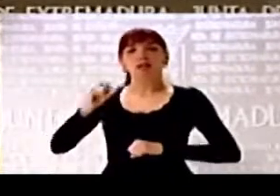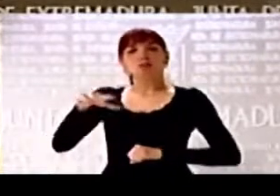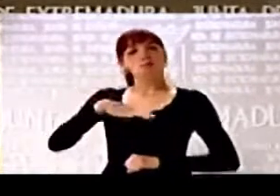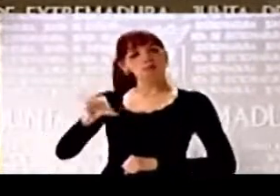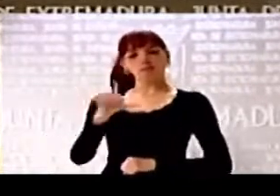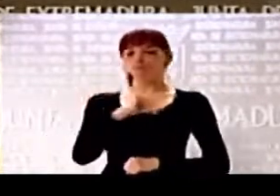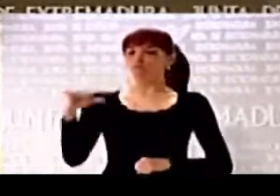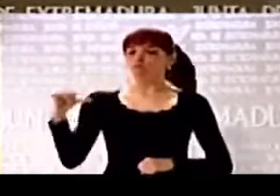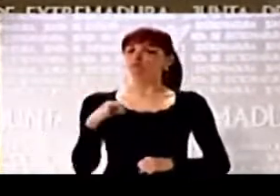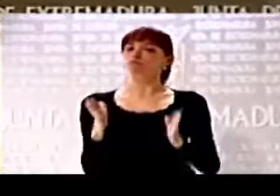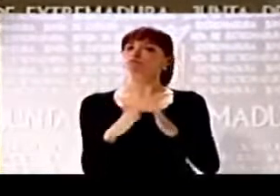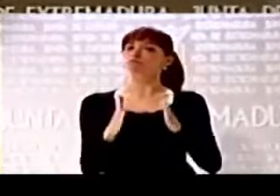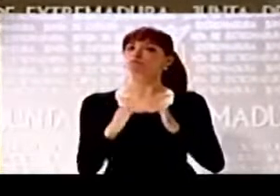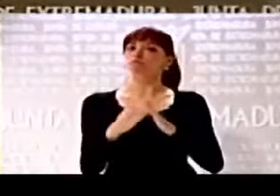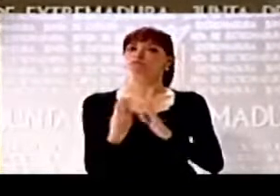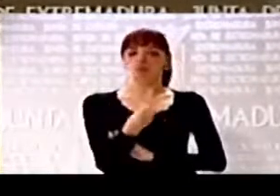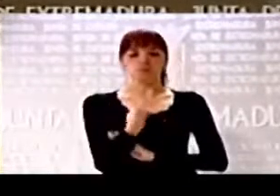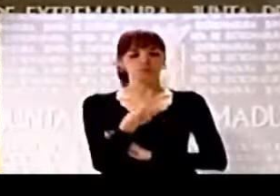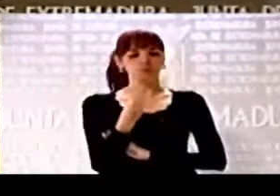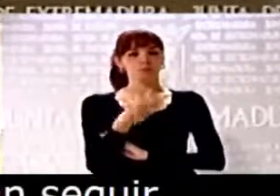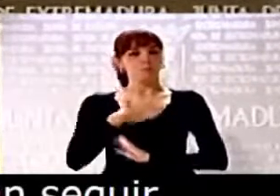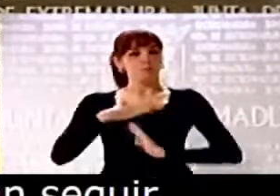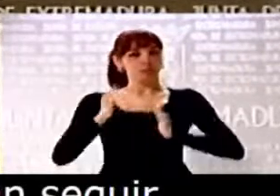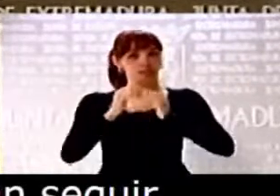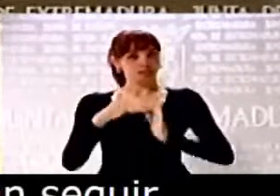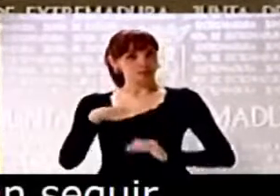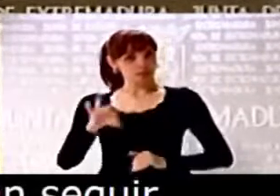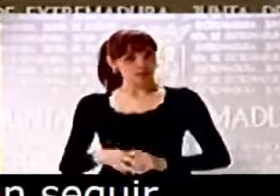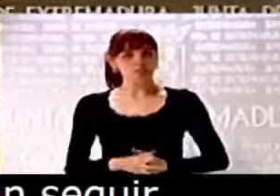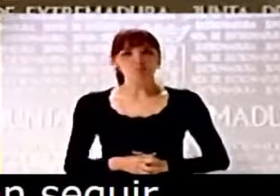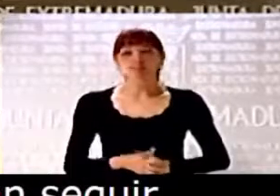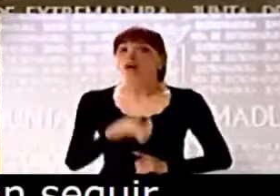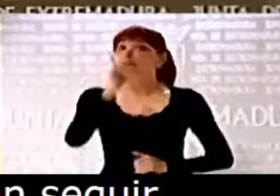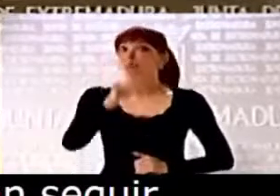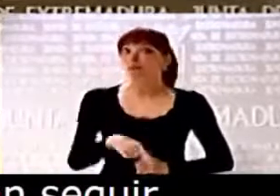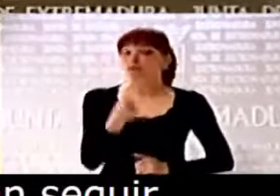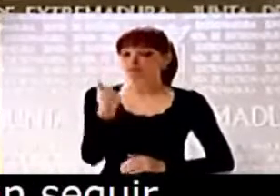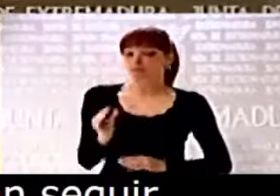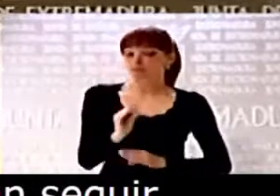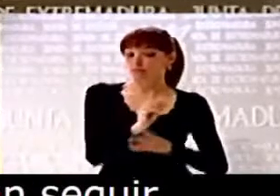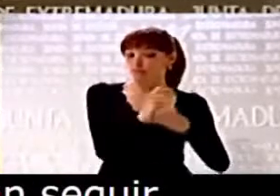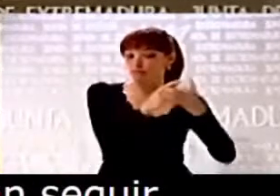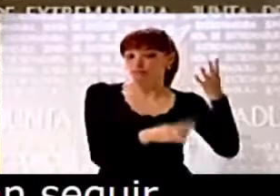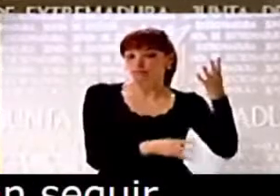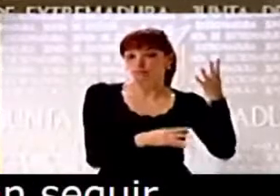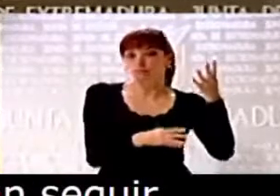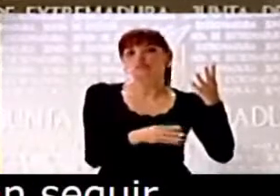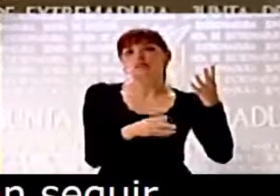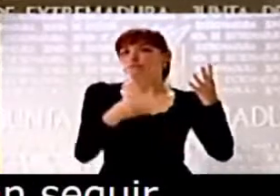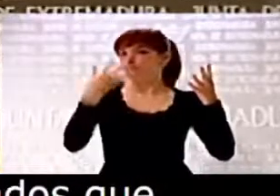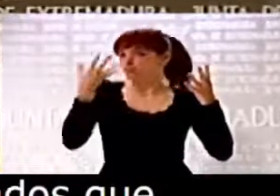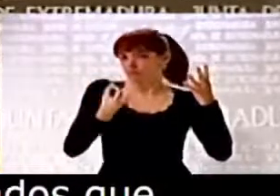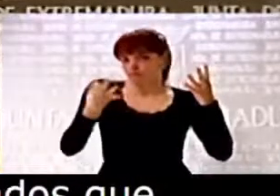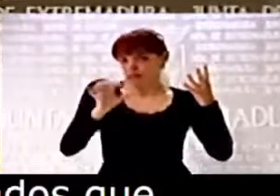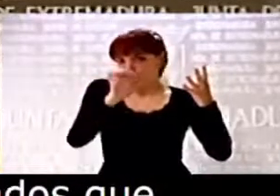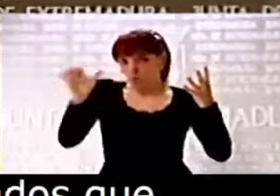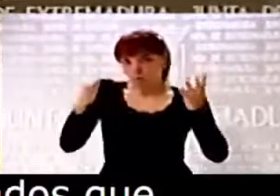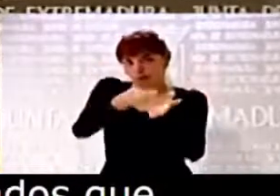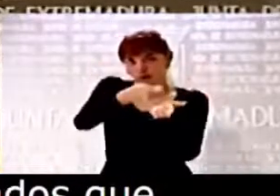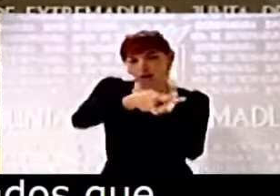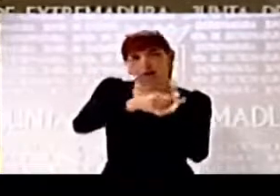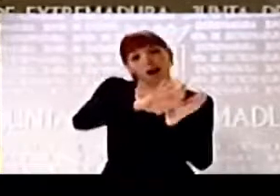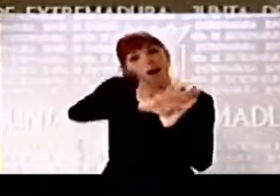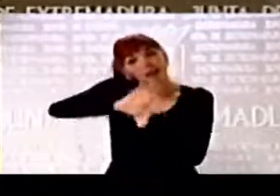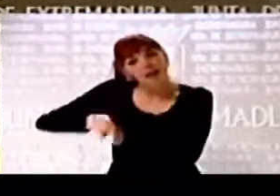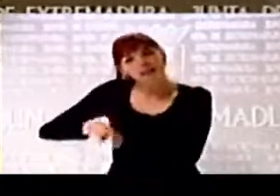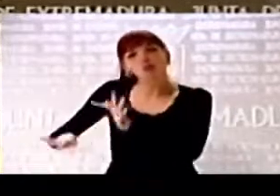que necesitan en sus hogares. Además de estas inversiones imprescindibles de los fondos europeos,